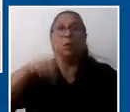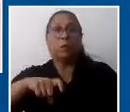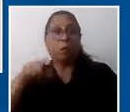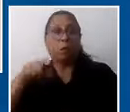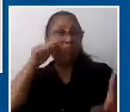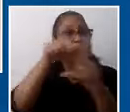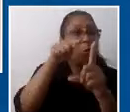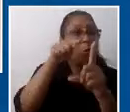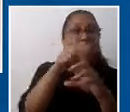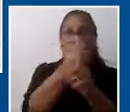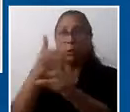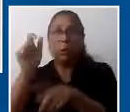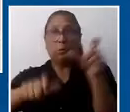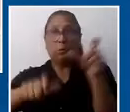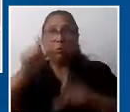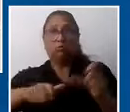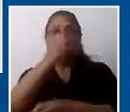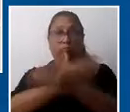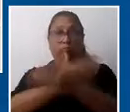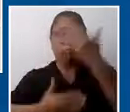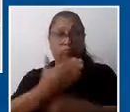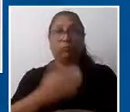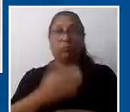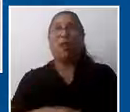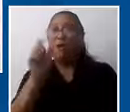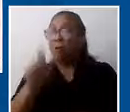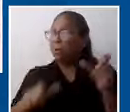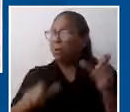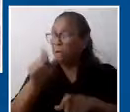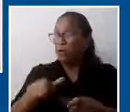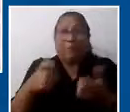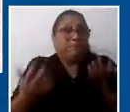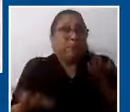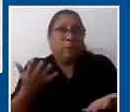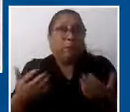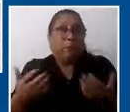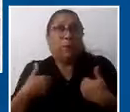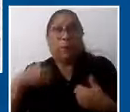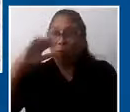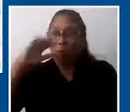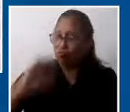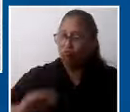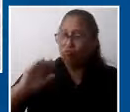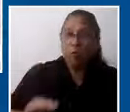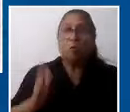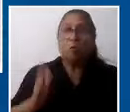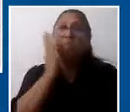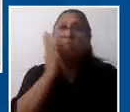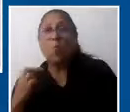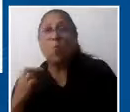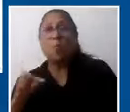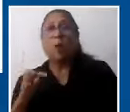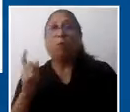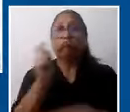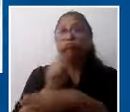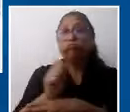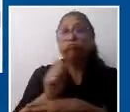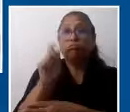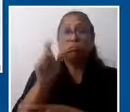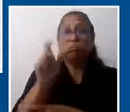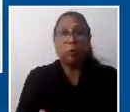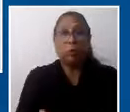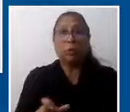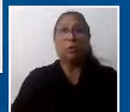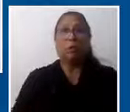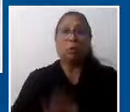las personas con discapacidad, ¿no? Las personas que de repente tienen un niño, padres de familia en este caso, tutores,